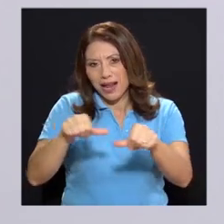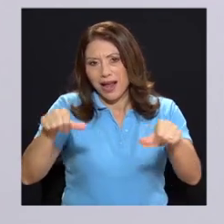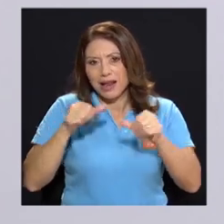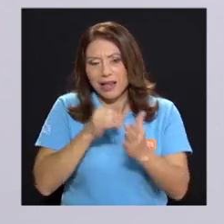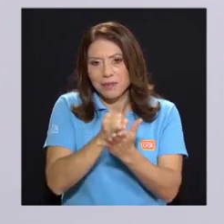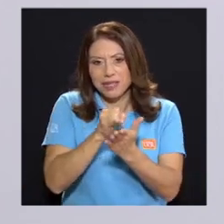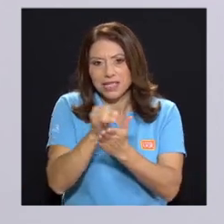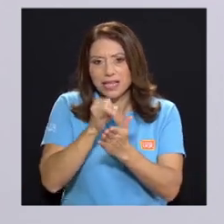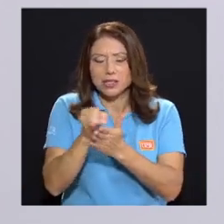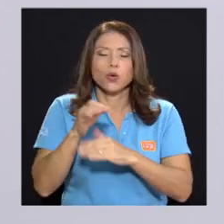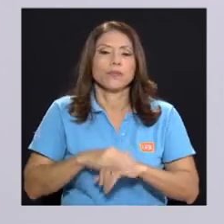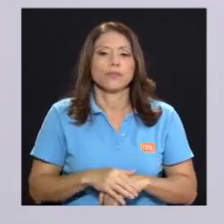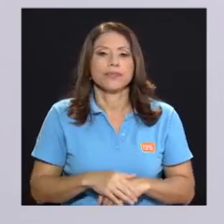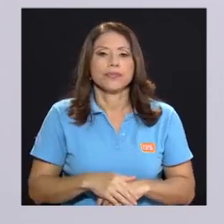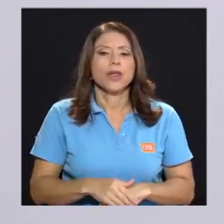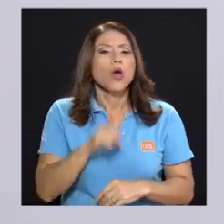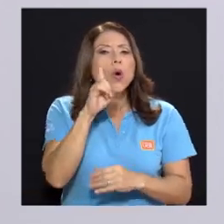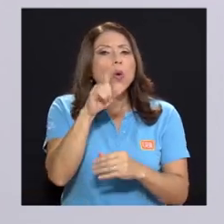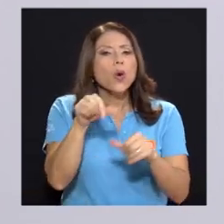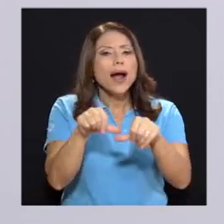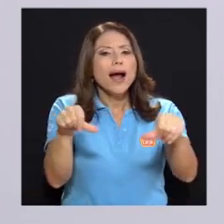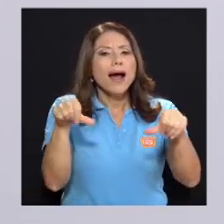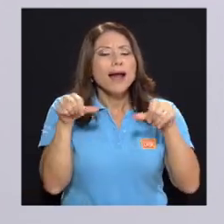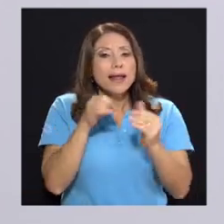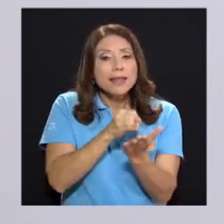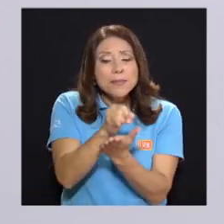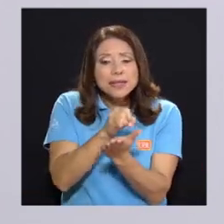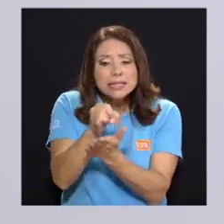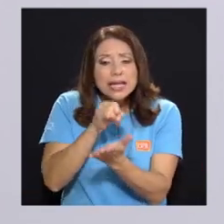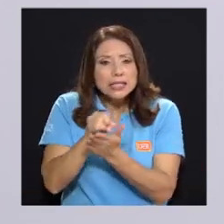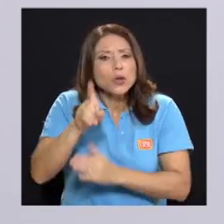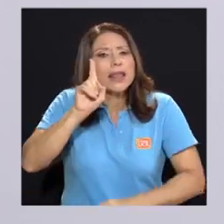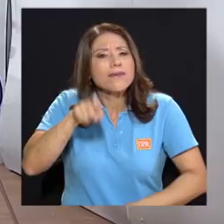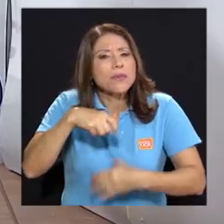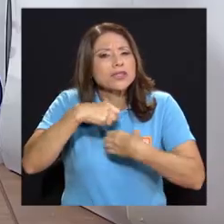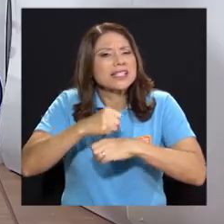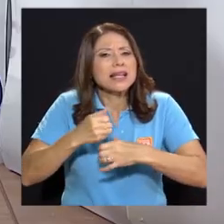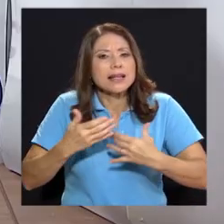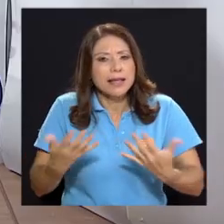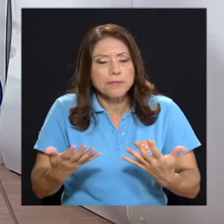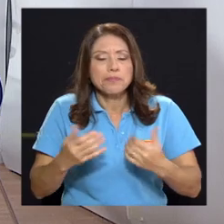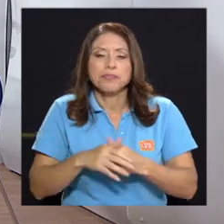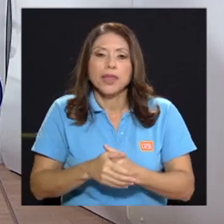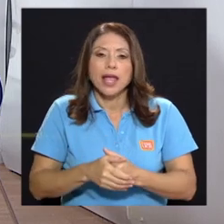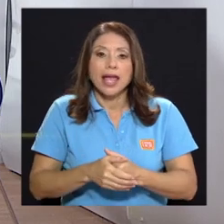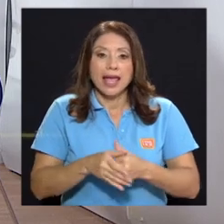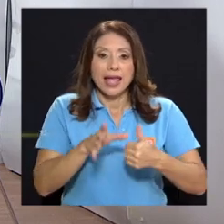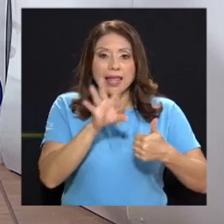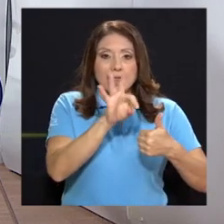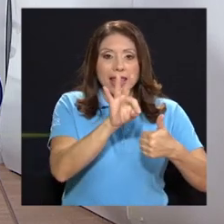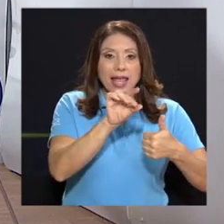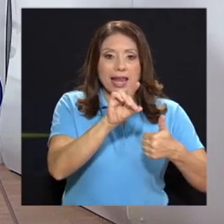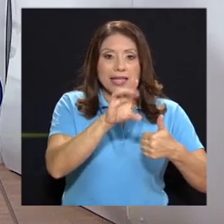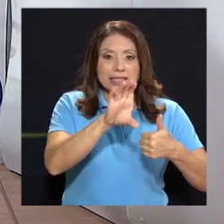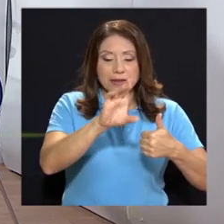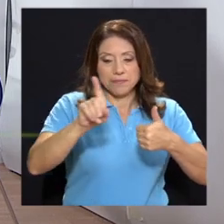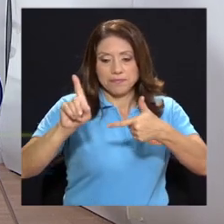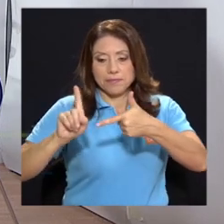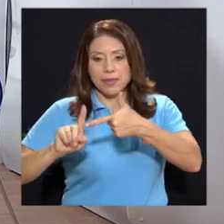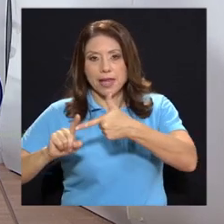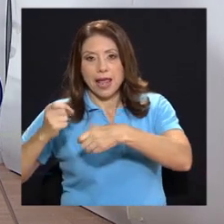nosotros era evidente que necesitábamos hacer era la vinculación tlc empleo